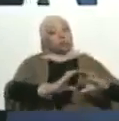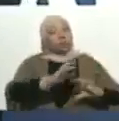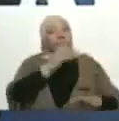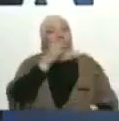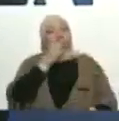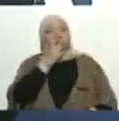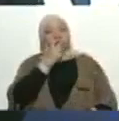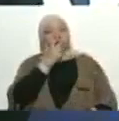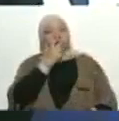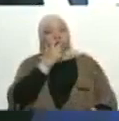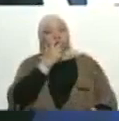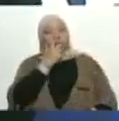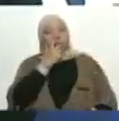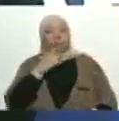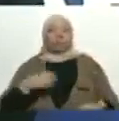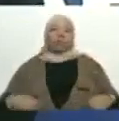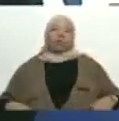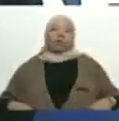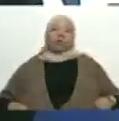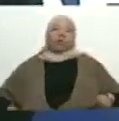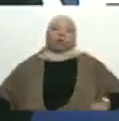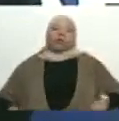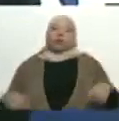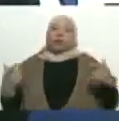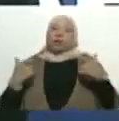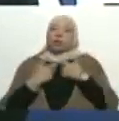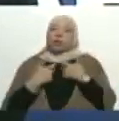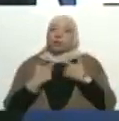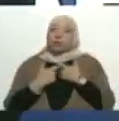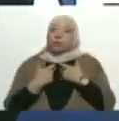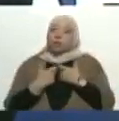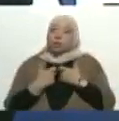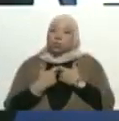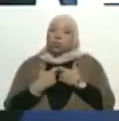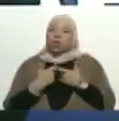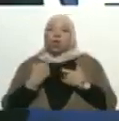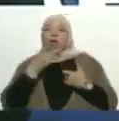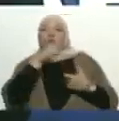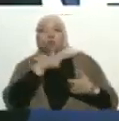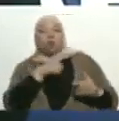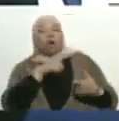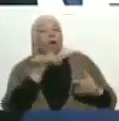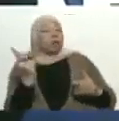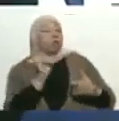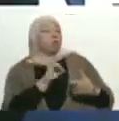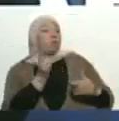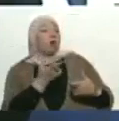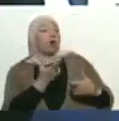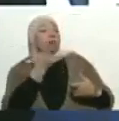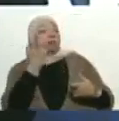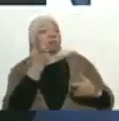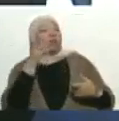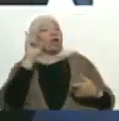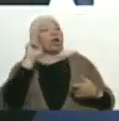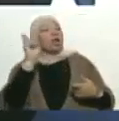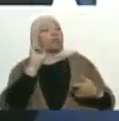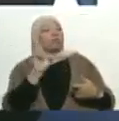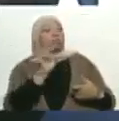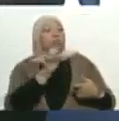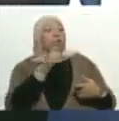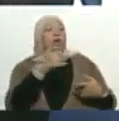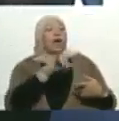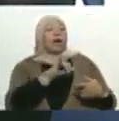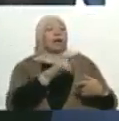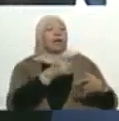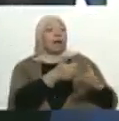Yo creo que es una guerra muy desigual, es una batalla bastante desigual, porque no tenemos los medios y además, yo creo además que no sabemos aprovechar los que